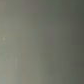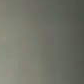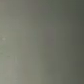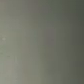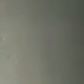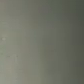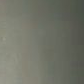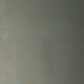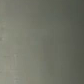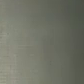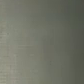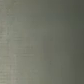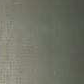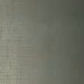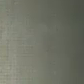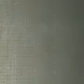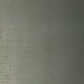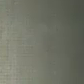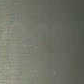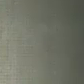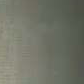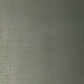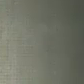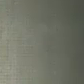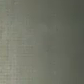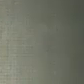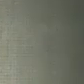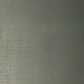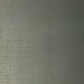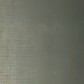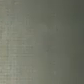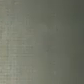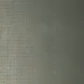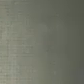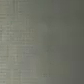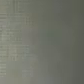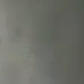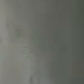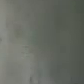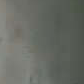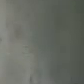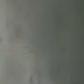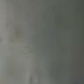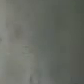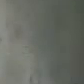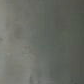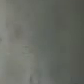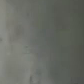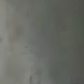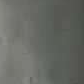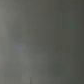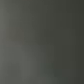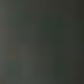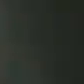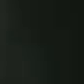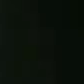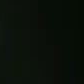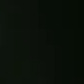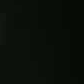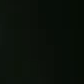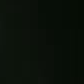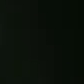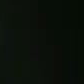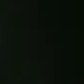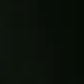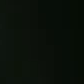de primera mano todos los síntomas de este mal, y comprobaba su teoría. Esto llevó al empeoramiento de su salud, y el